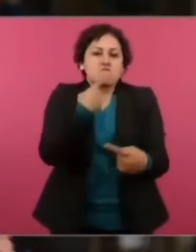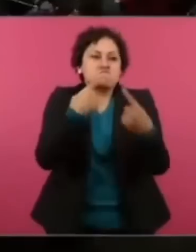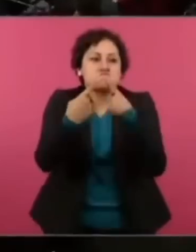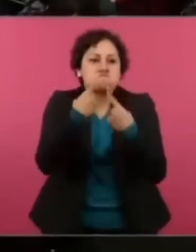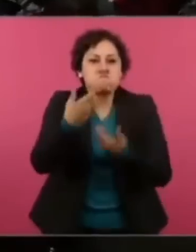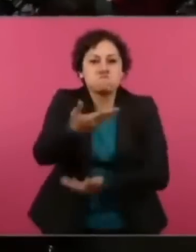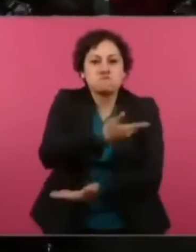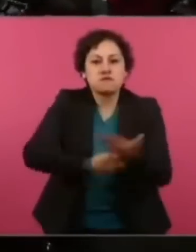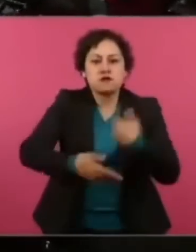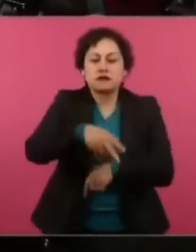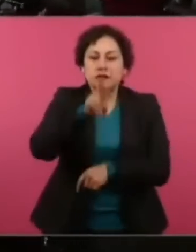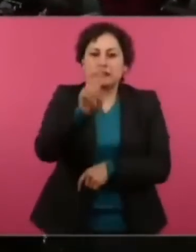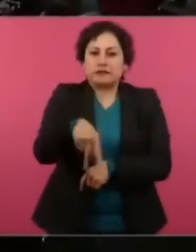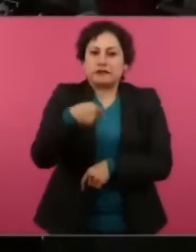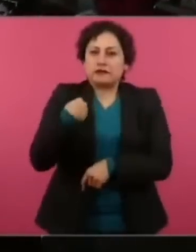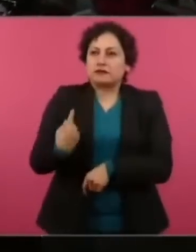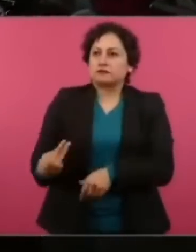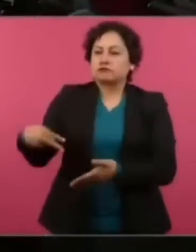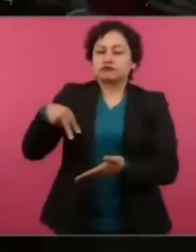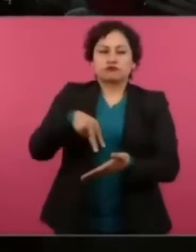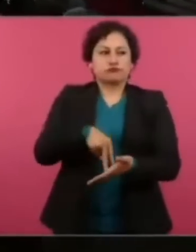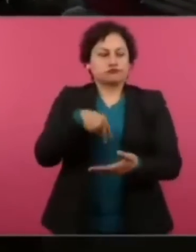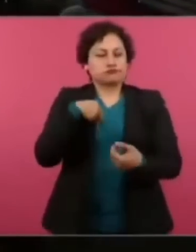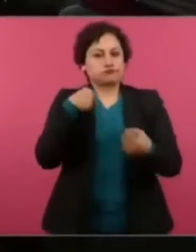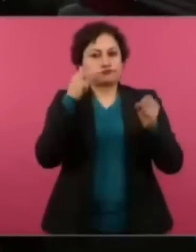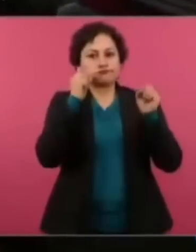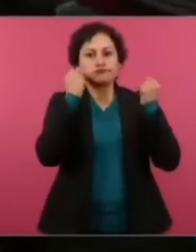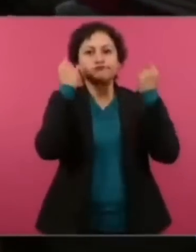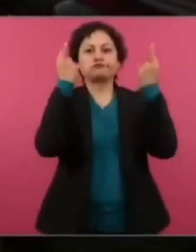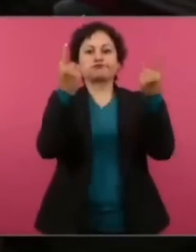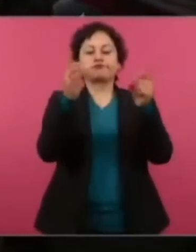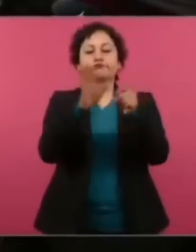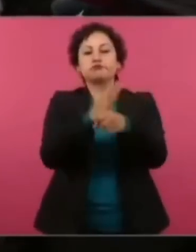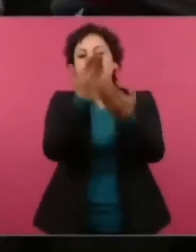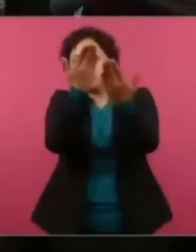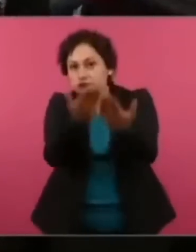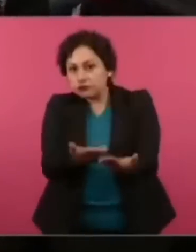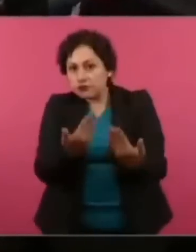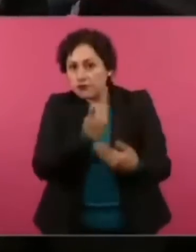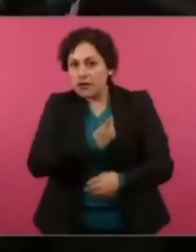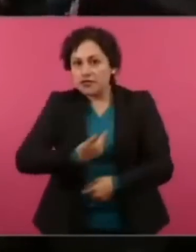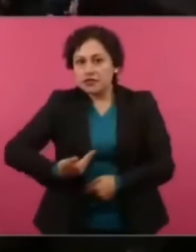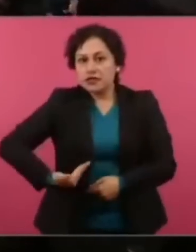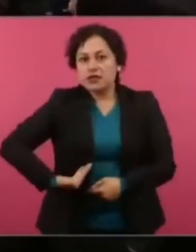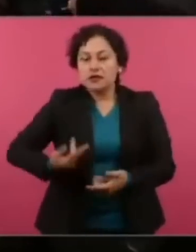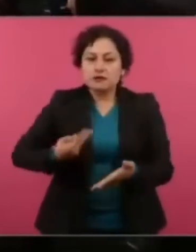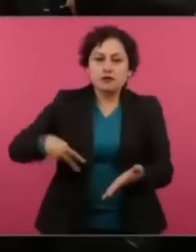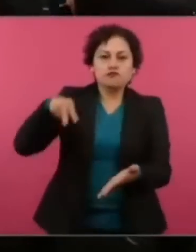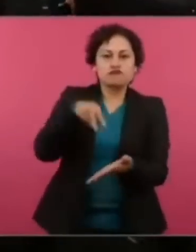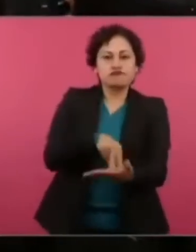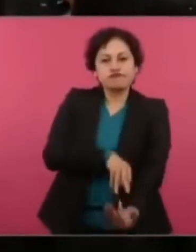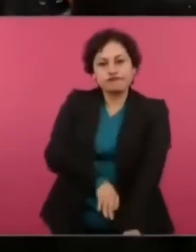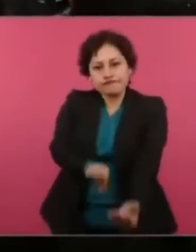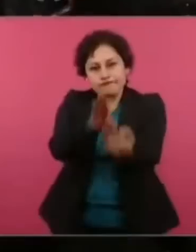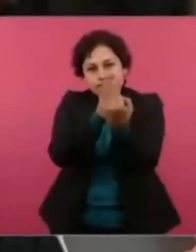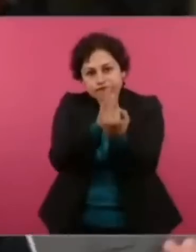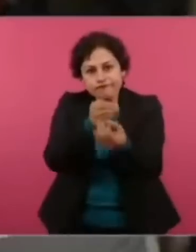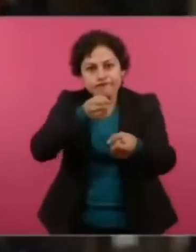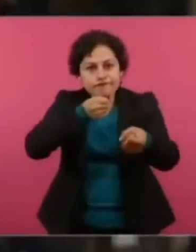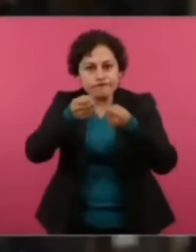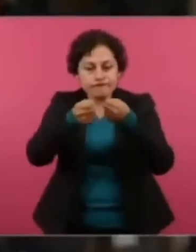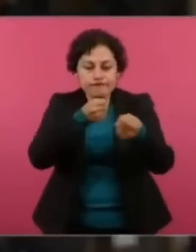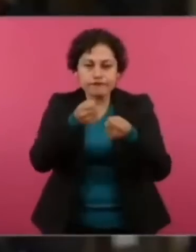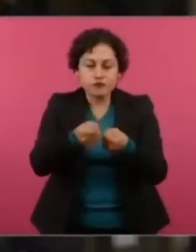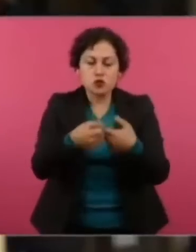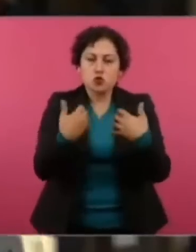que estoy asombrado el día de ayer, el día de hoy, la posibilidad que un jefe de Estado, que un presidente, se presente frente a los periodistas y con preguntas, como